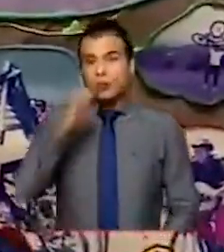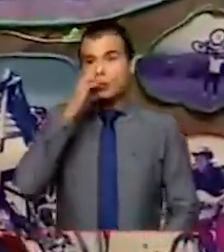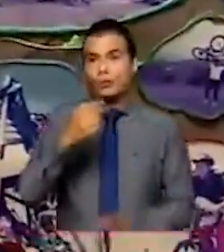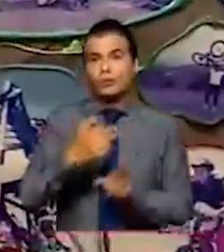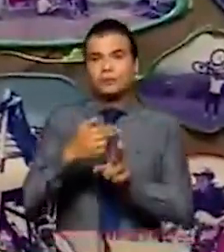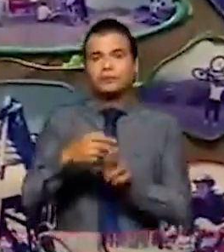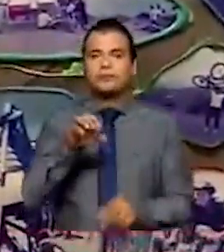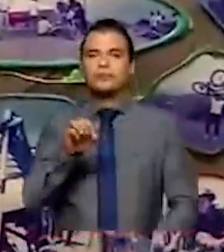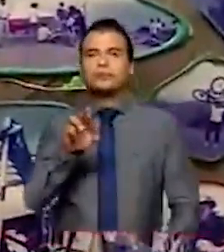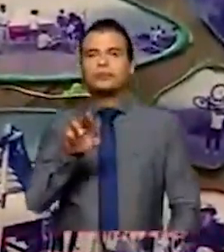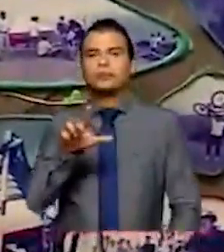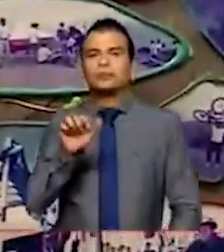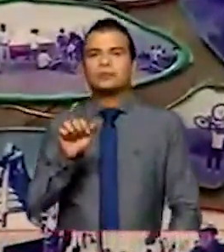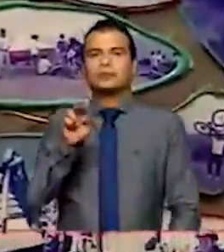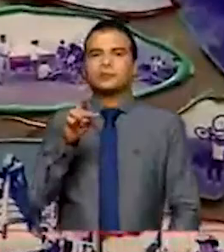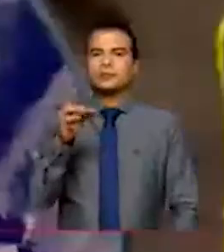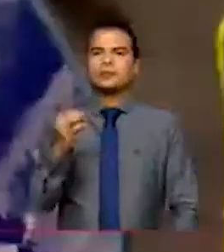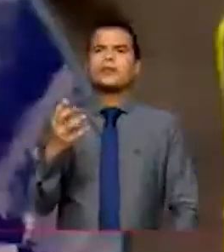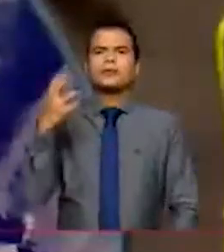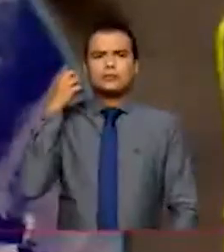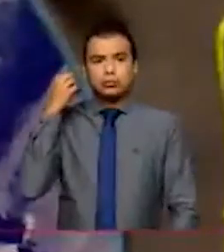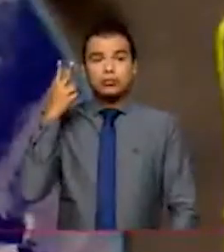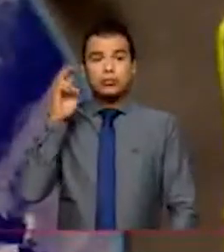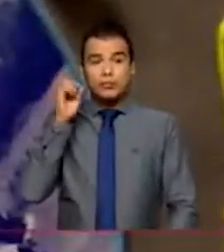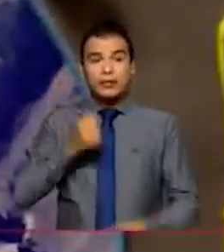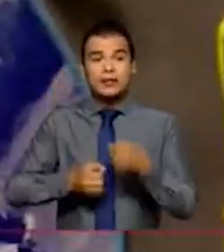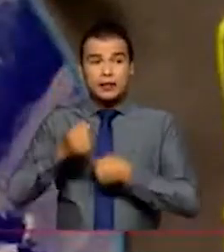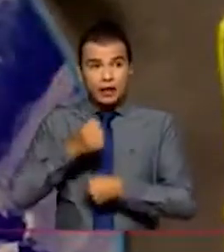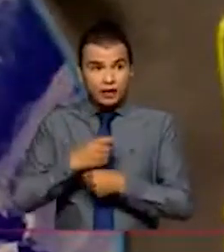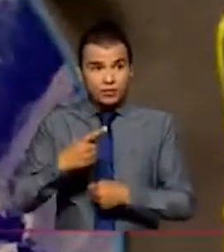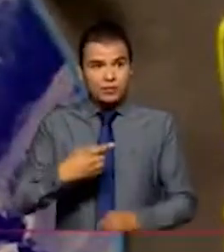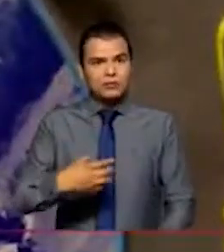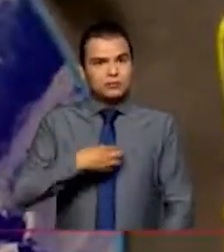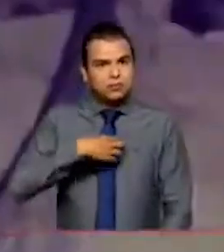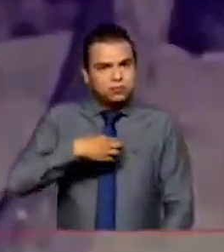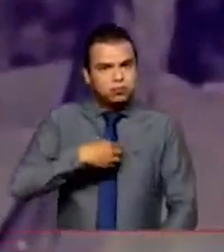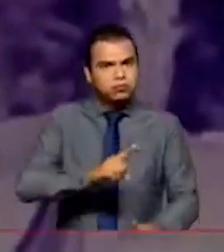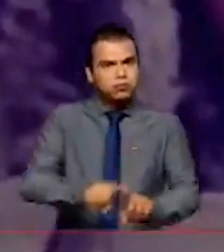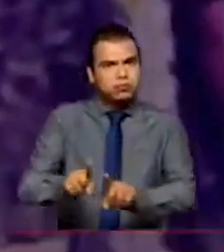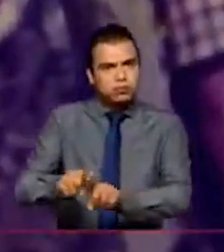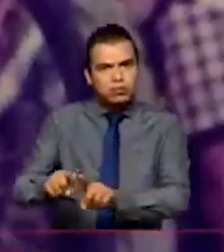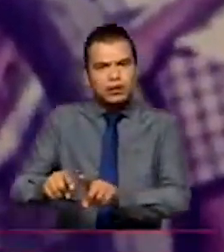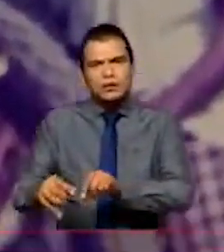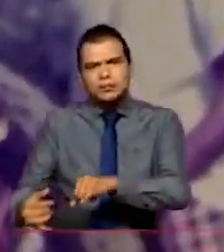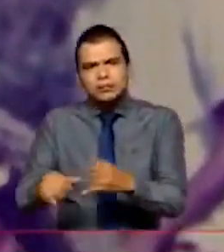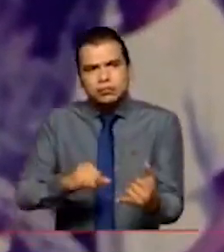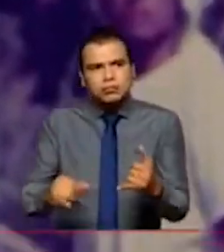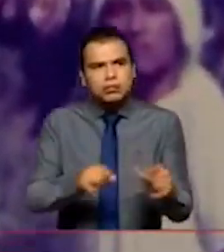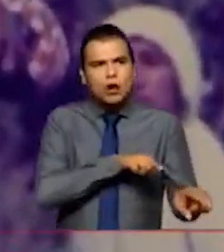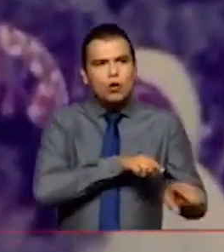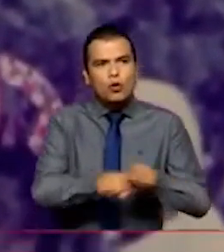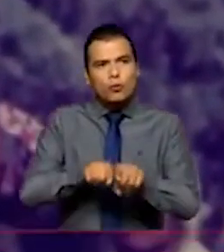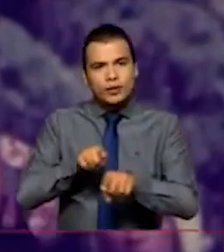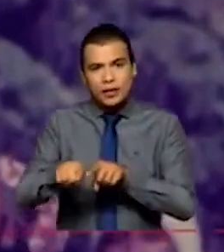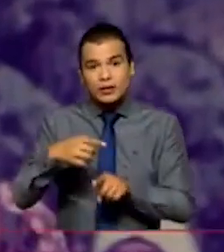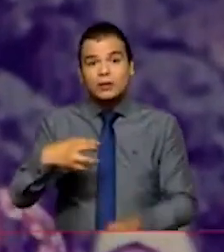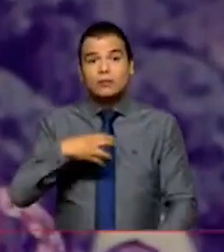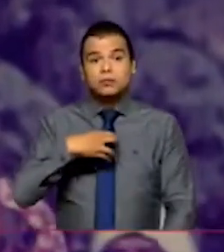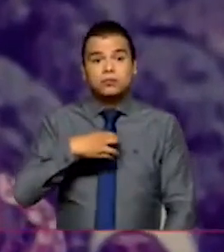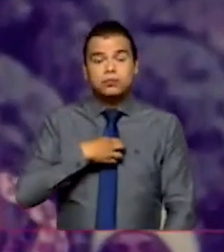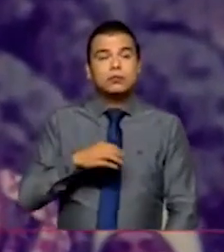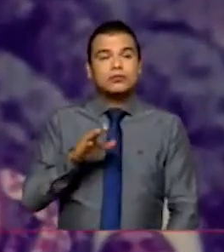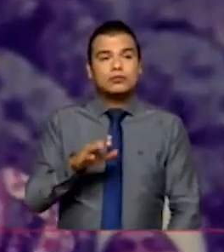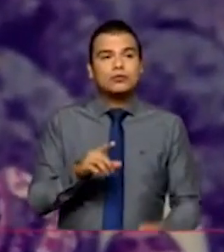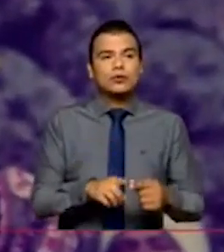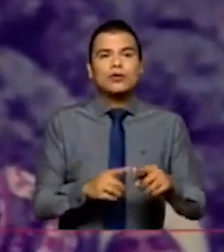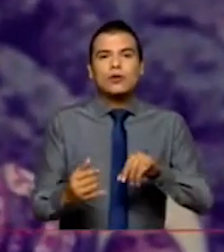Orlando Beltrán consiguió hace 2 décadas importantes títulos en varias modalidades del ciclismo. En